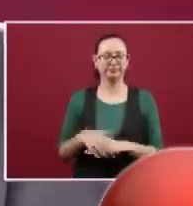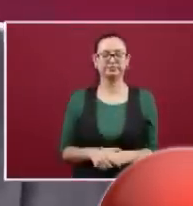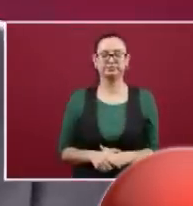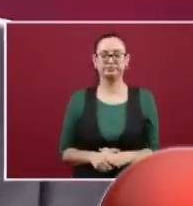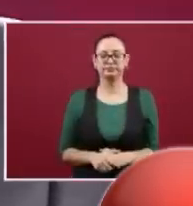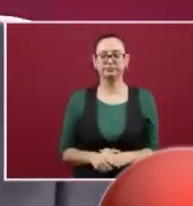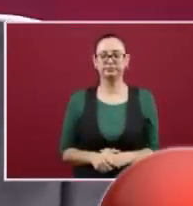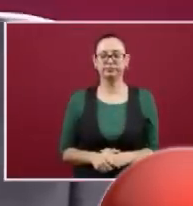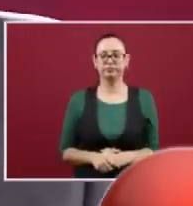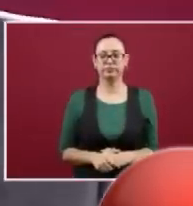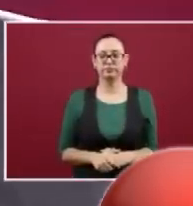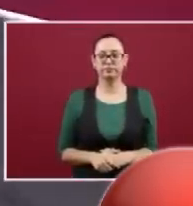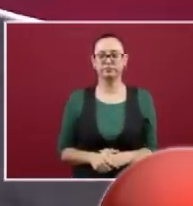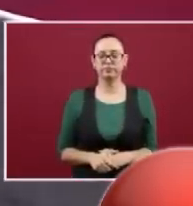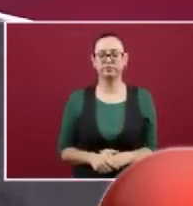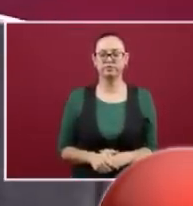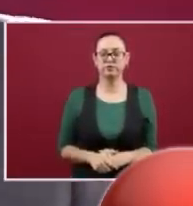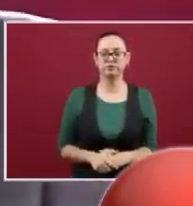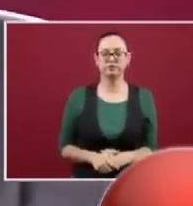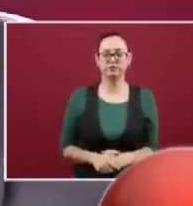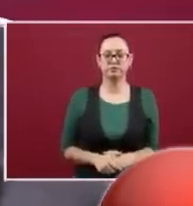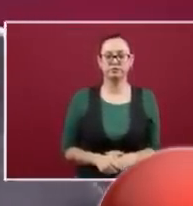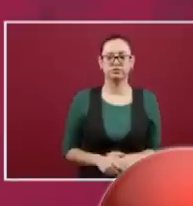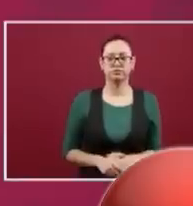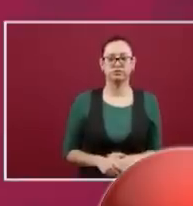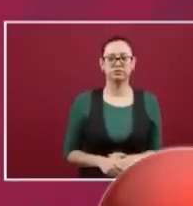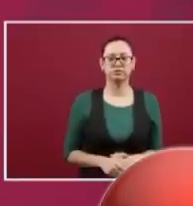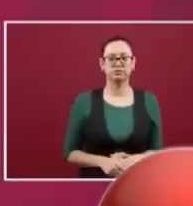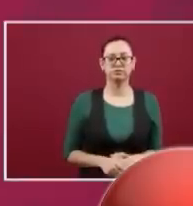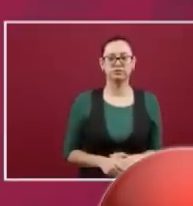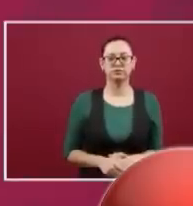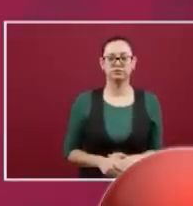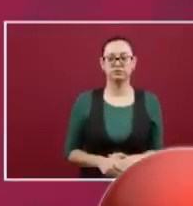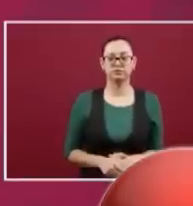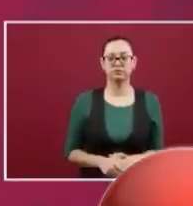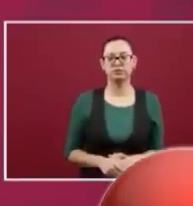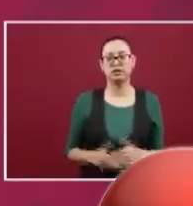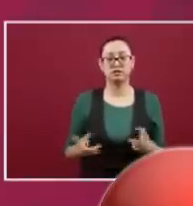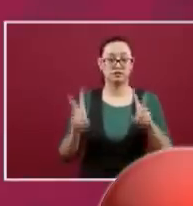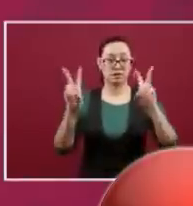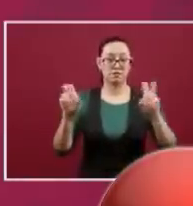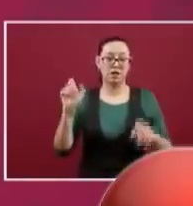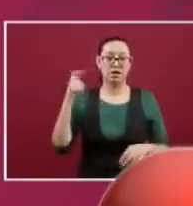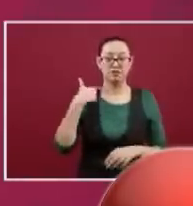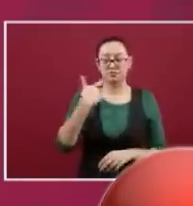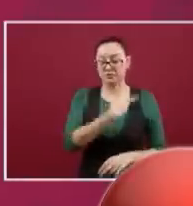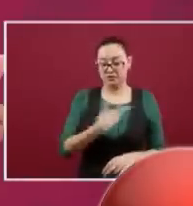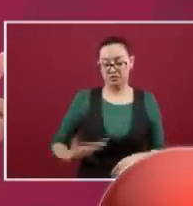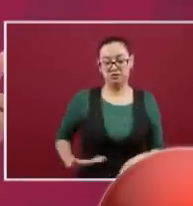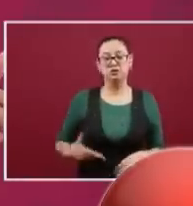de que haya un punto final en el caso de los expresidentes,